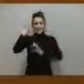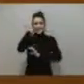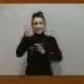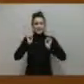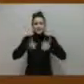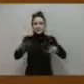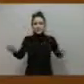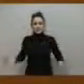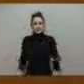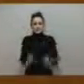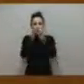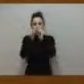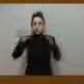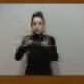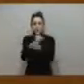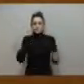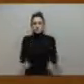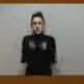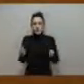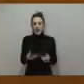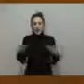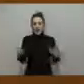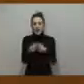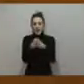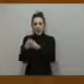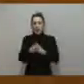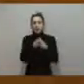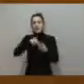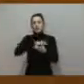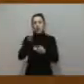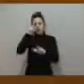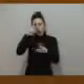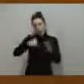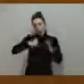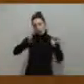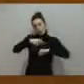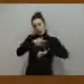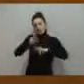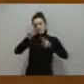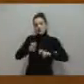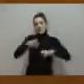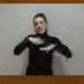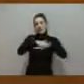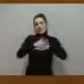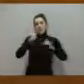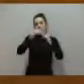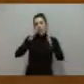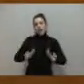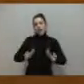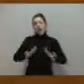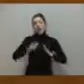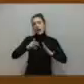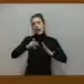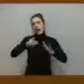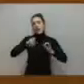en Asturias. Estamos de acuerdo con la red de albergues y refugios de montaña del Principado. Con respecto al punto del